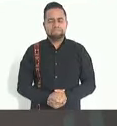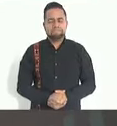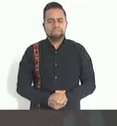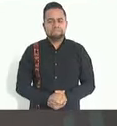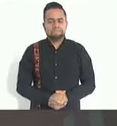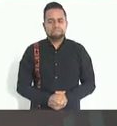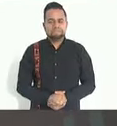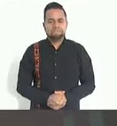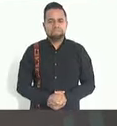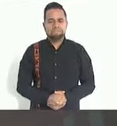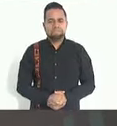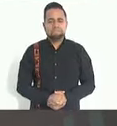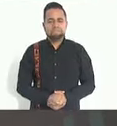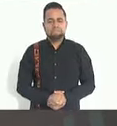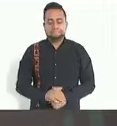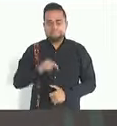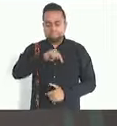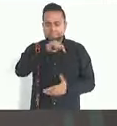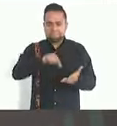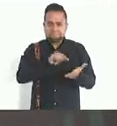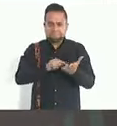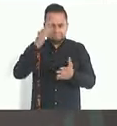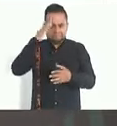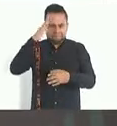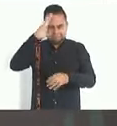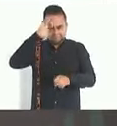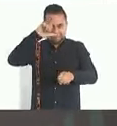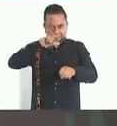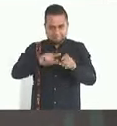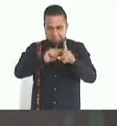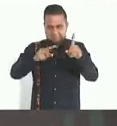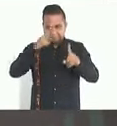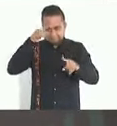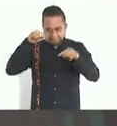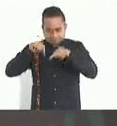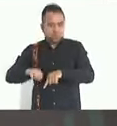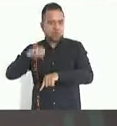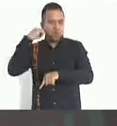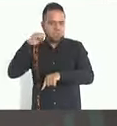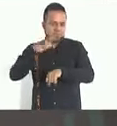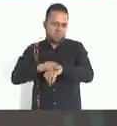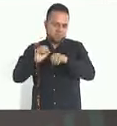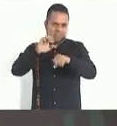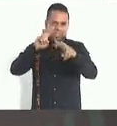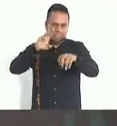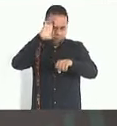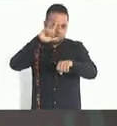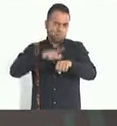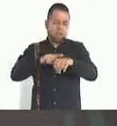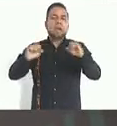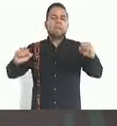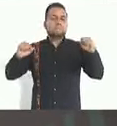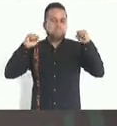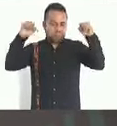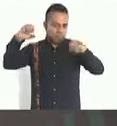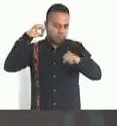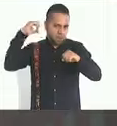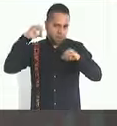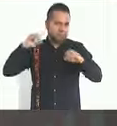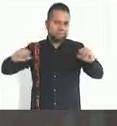Principal santuario cultural de México, Oaxaca. ¡Que viva